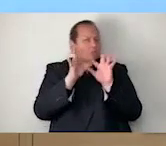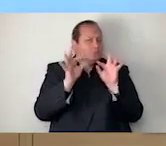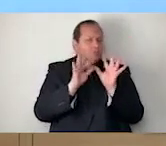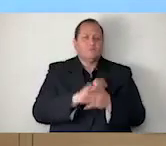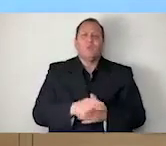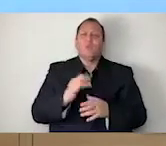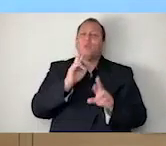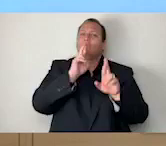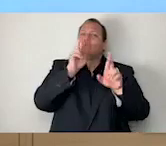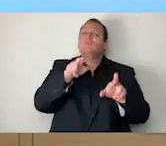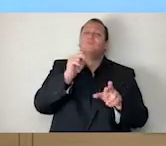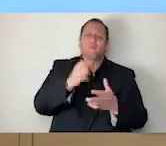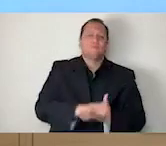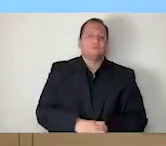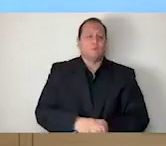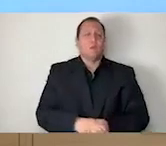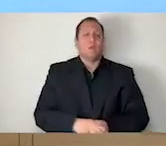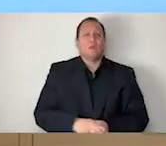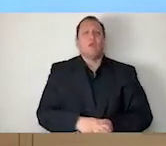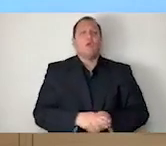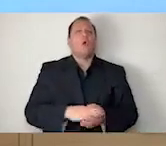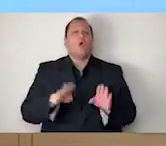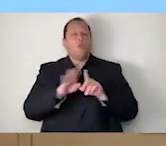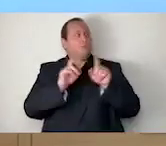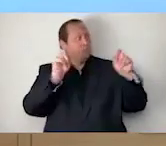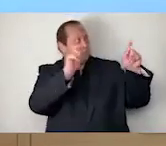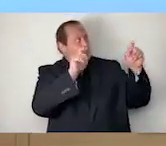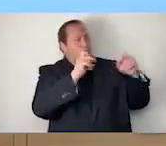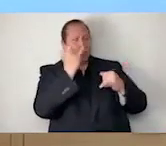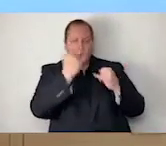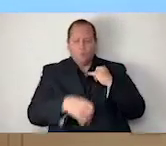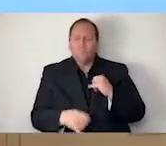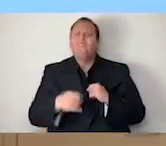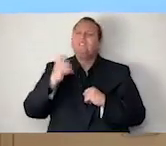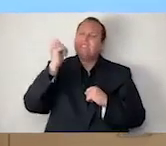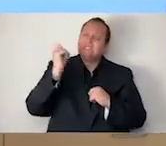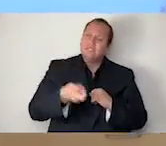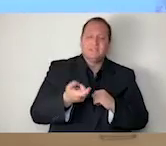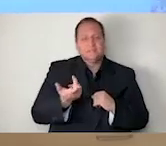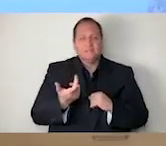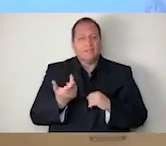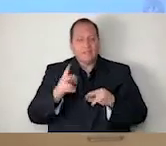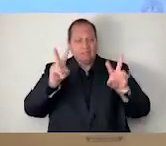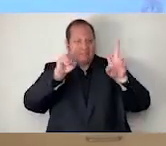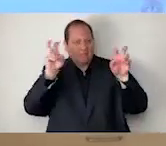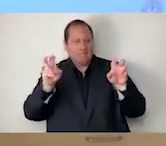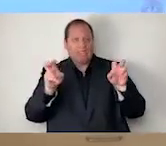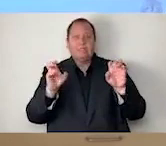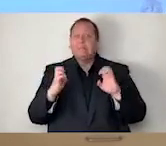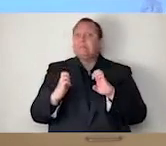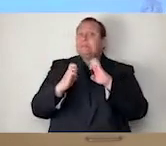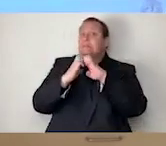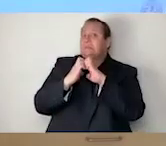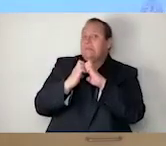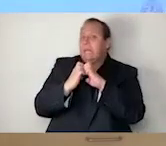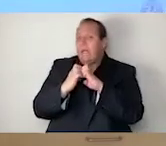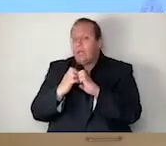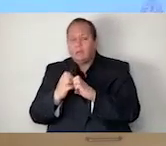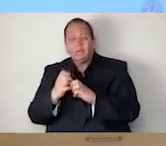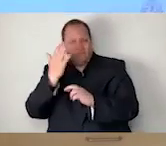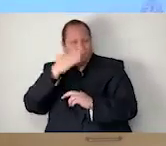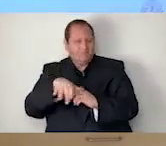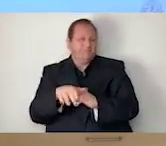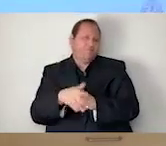último reporte las últimas transparencias y es precisamente sobre el plan de contingencia ustedes saben que